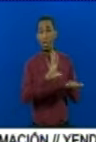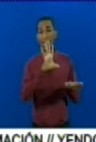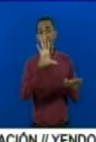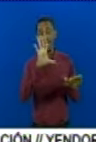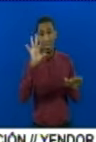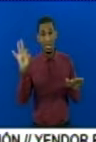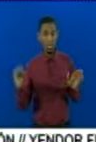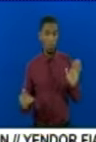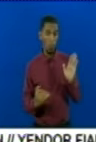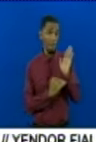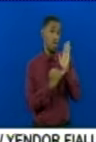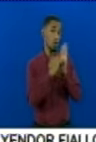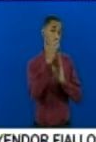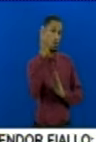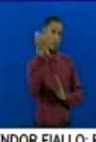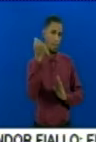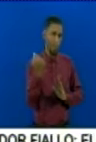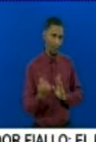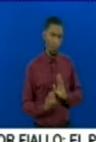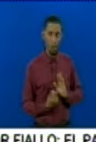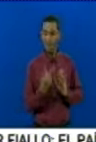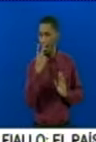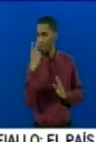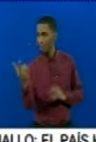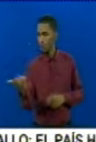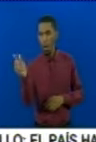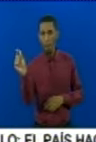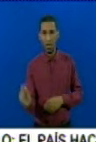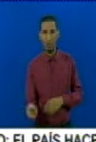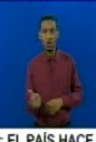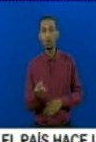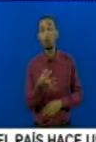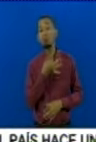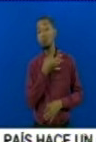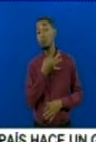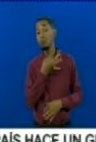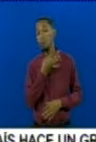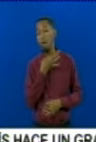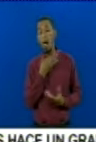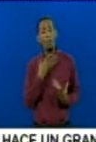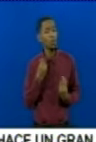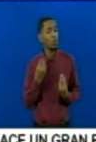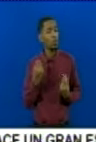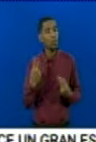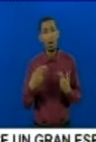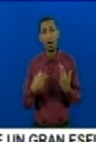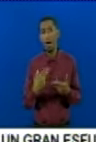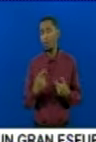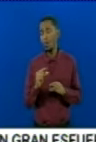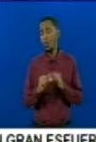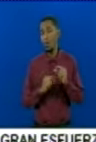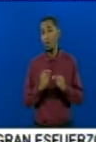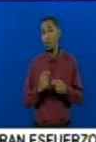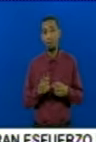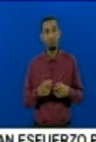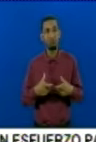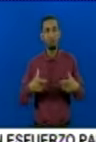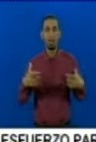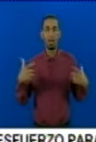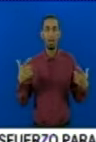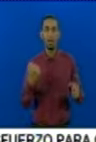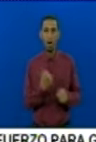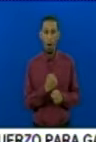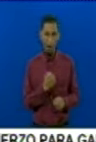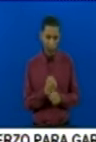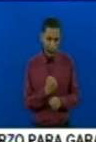atención de este sector. Y por lo tanto, reitero, tenemos mucho todavía que caminar y que hacer en este trabajo que